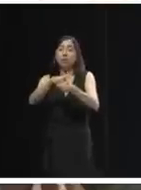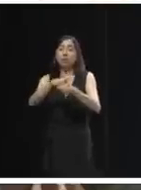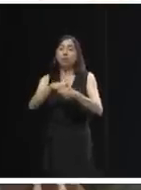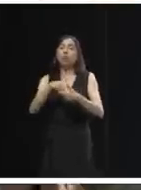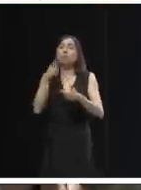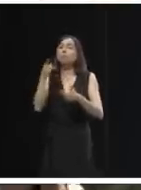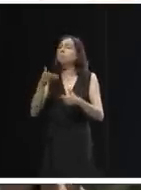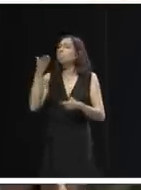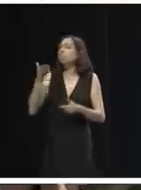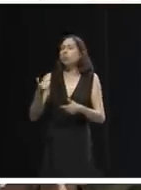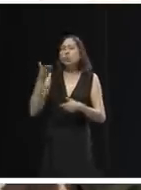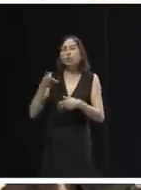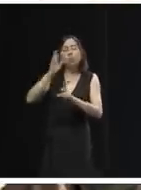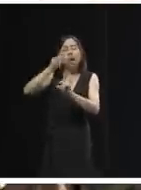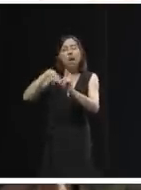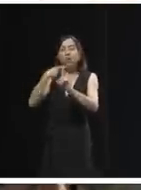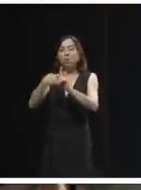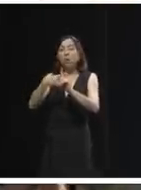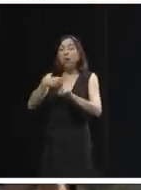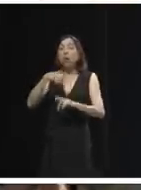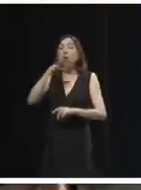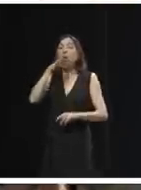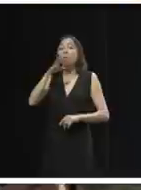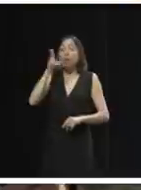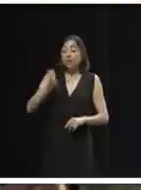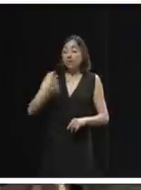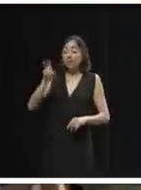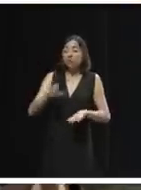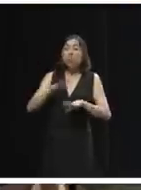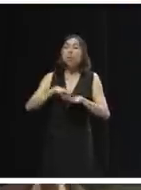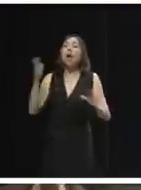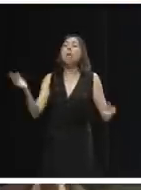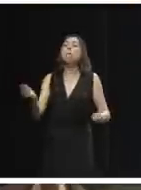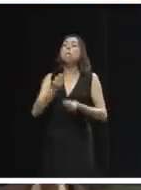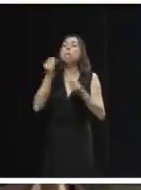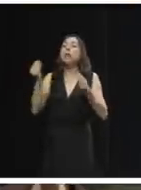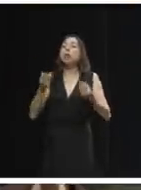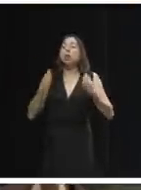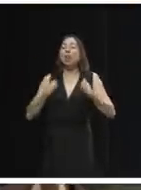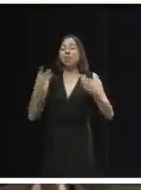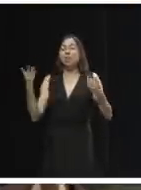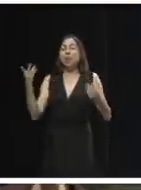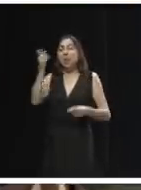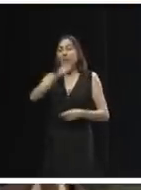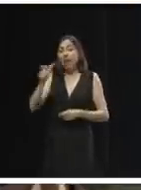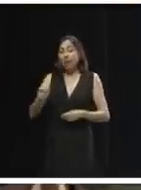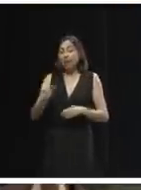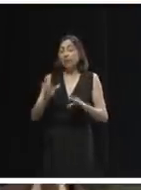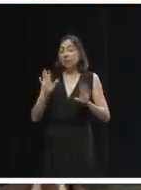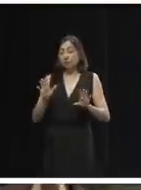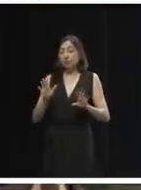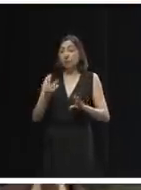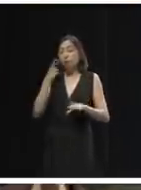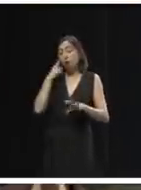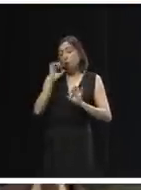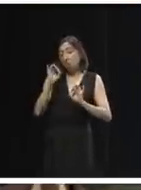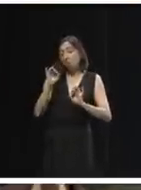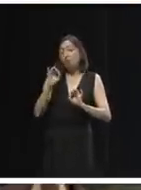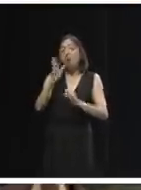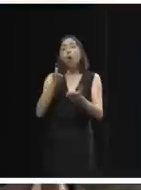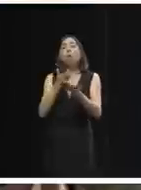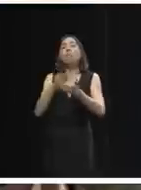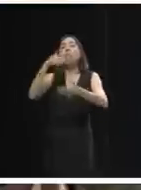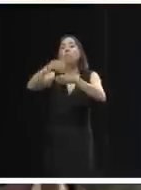Sumar. Porque servimos para mejorar la vida de la gente. No nos distraemos. Os pido el voto para